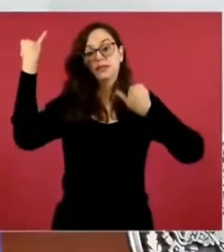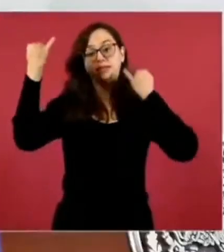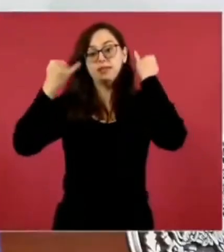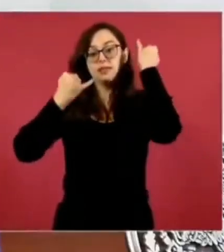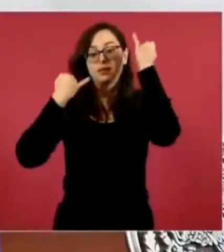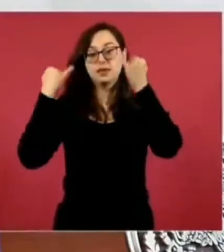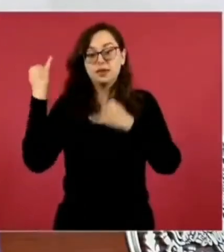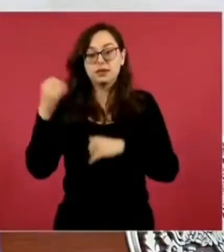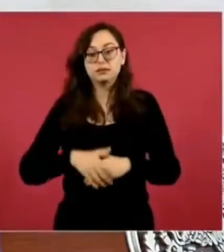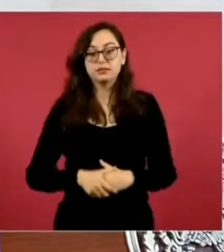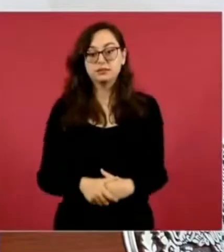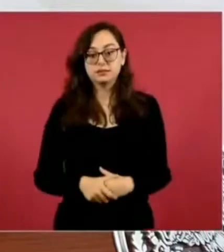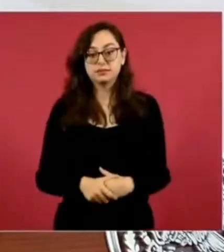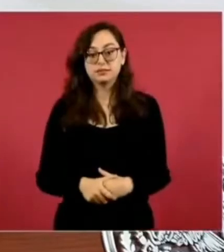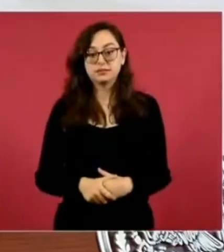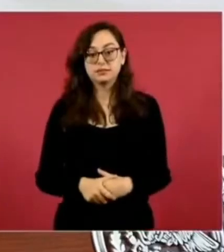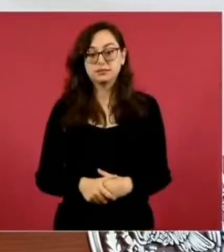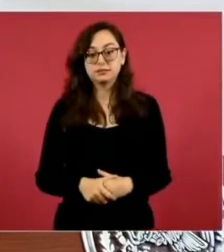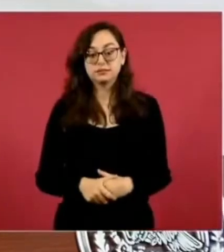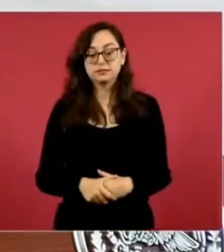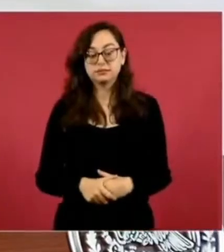que el presidente